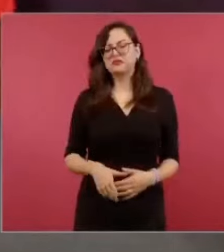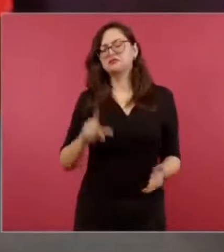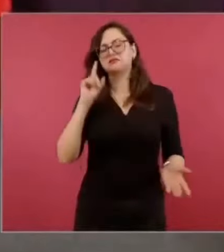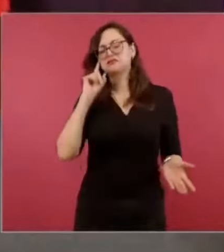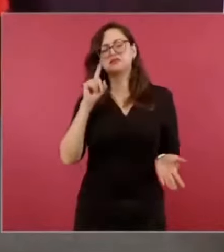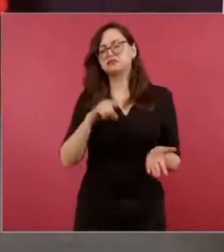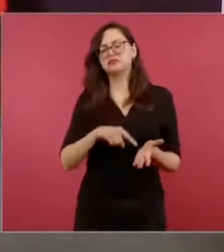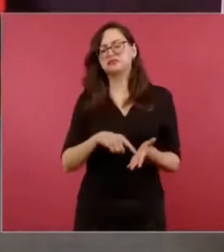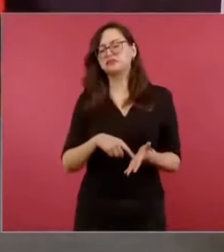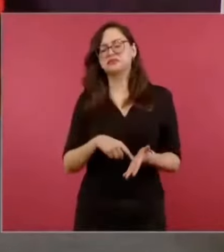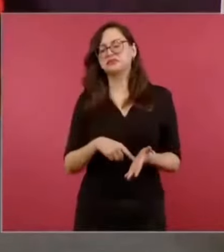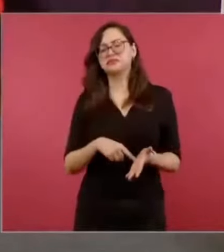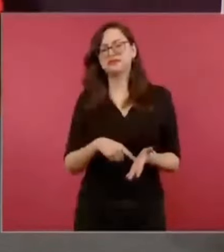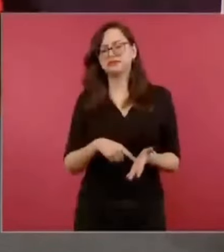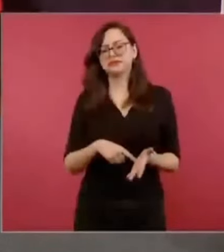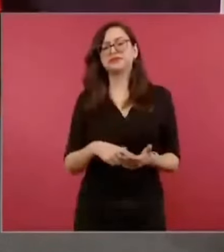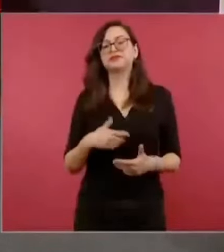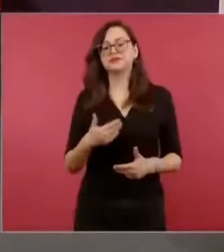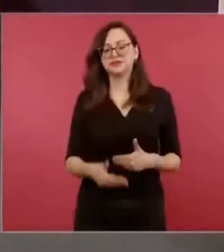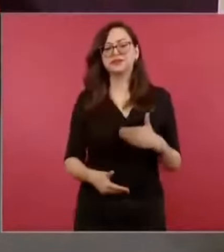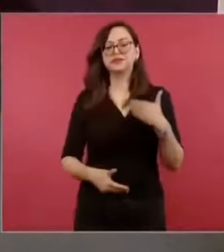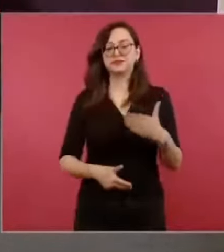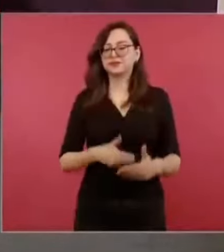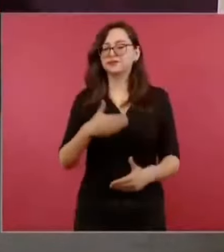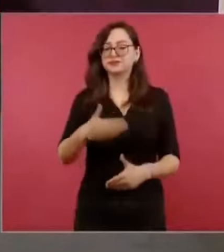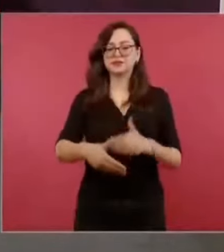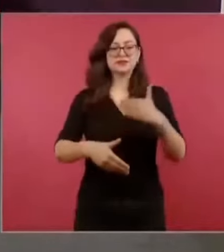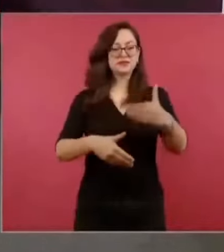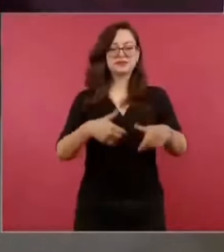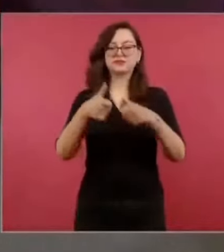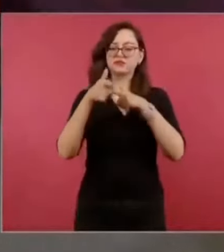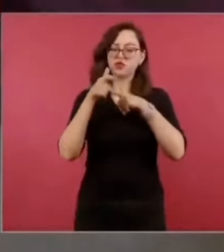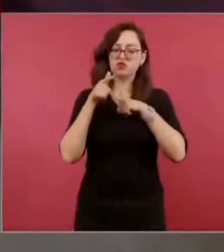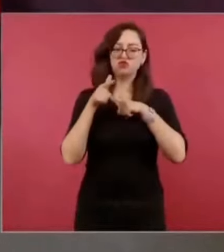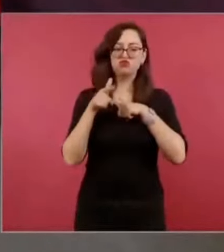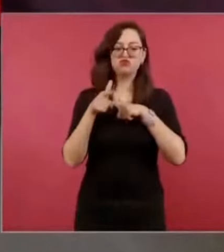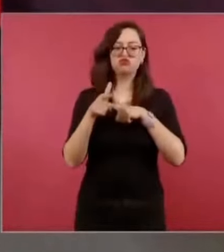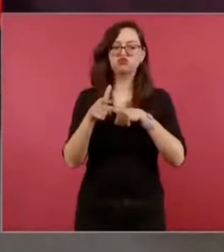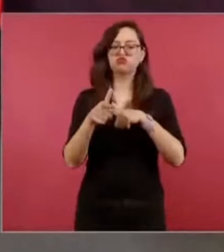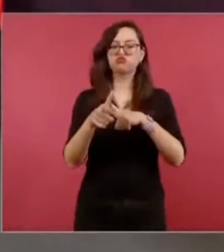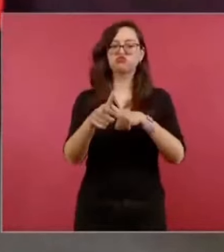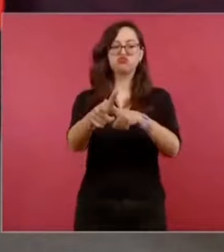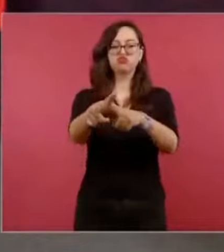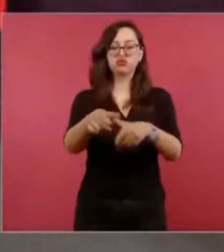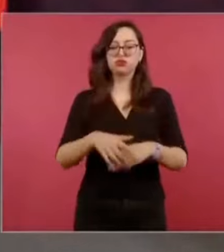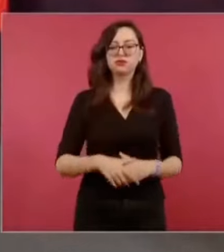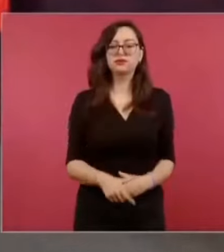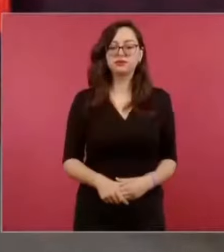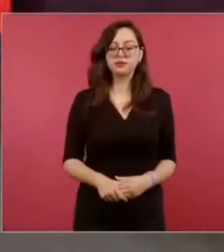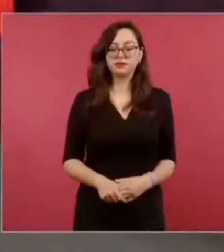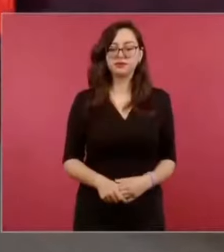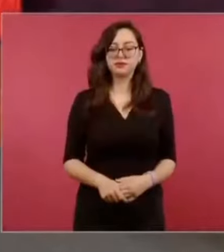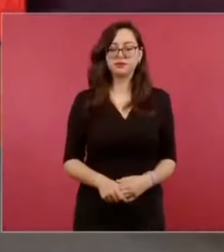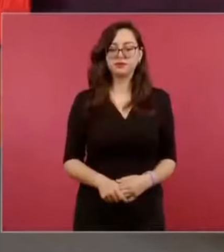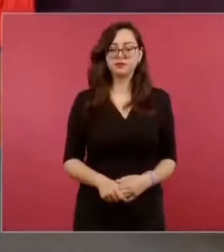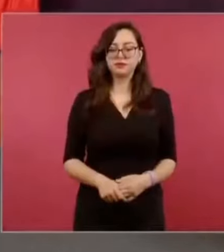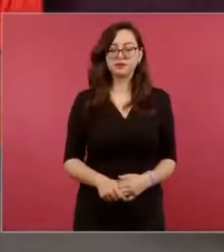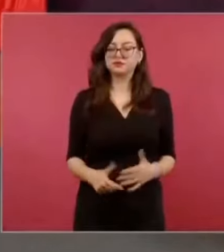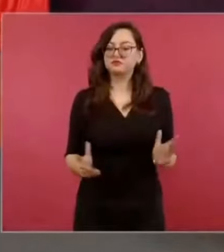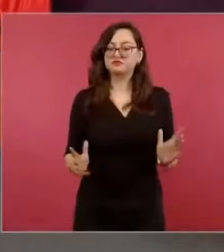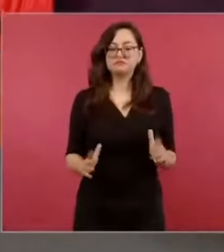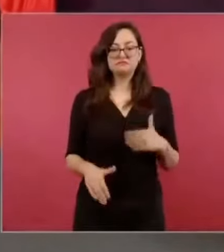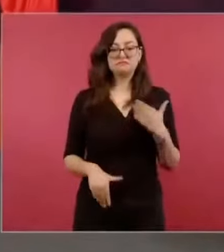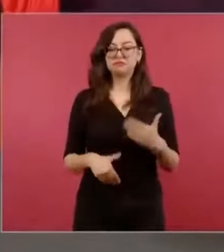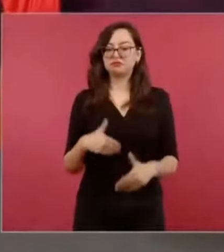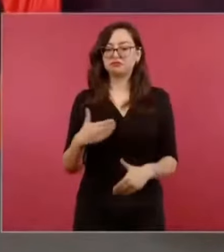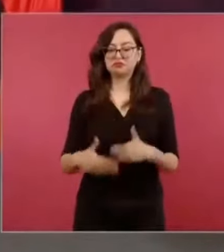eh eso va hacia delante eso va hacia delante ya no lo detienen